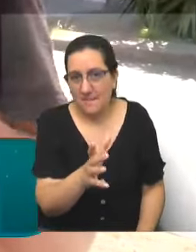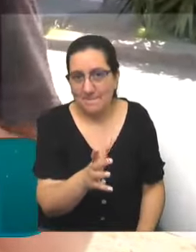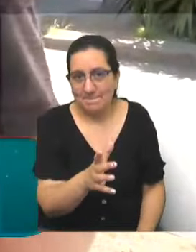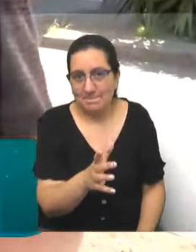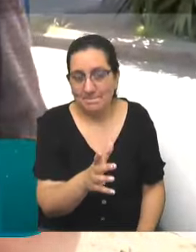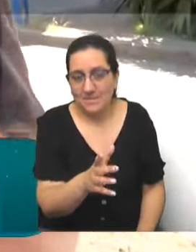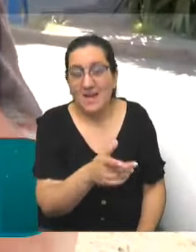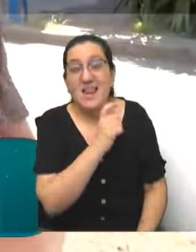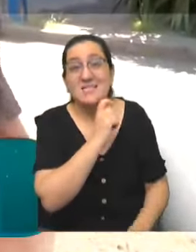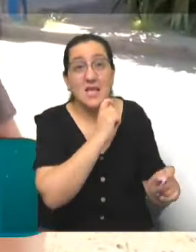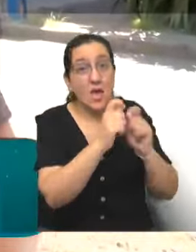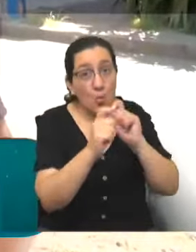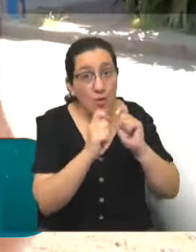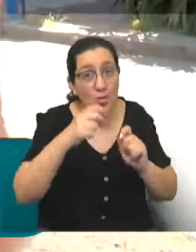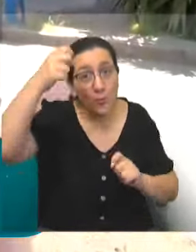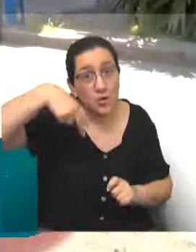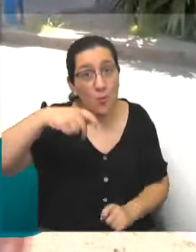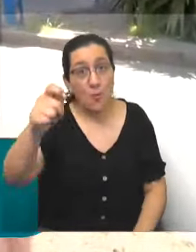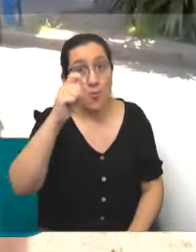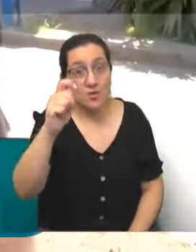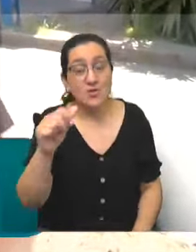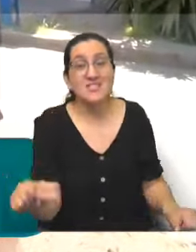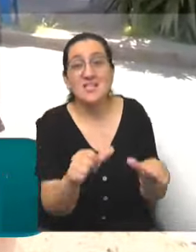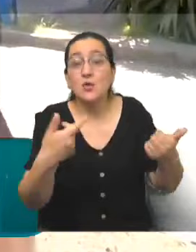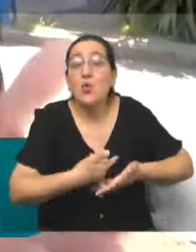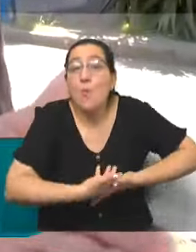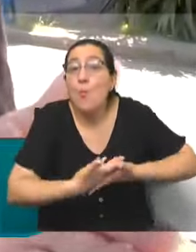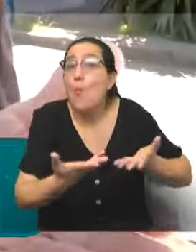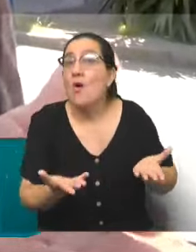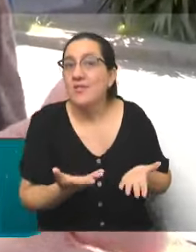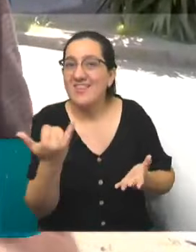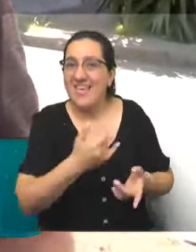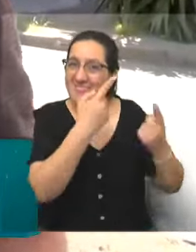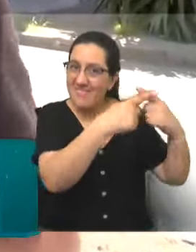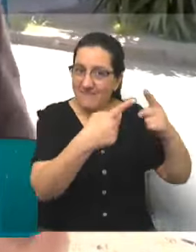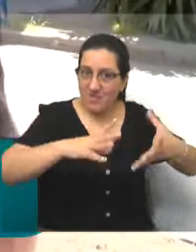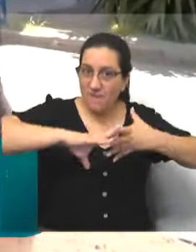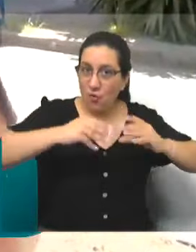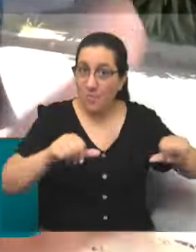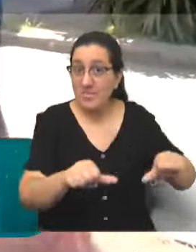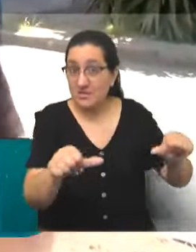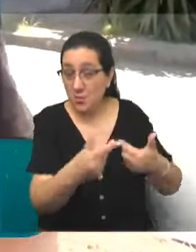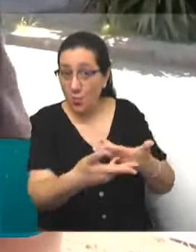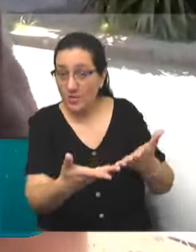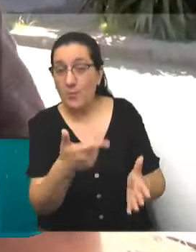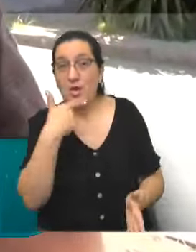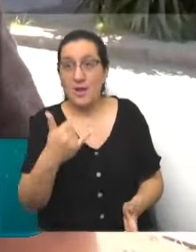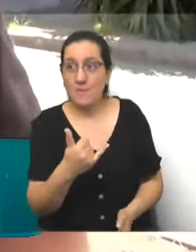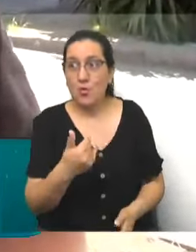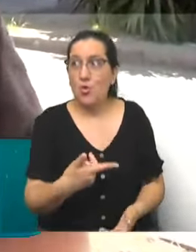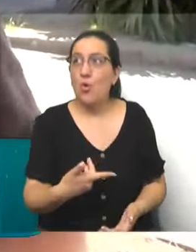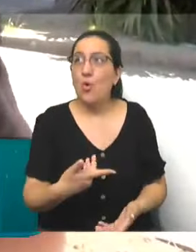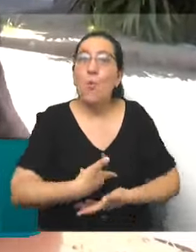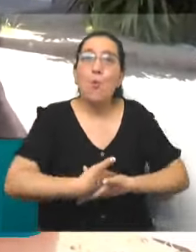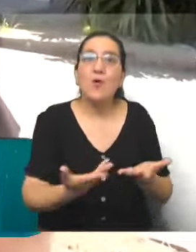las encuestas de opinión pública que se hacen con un muestreo, y hay distintas formas de realizar un muestreo, pero por ejemplo, un muestreo que